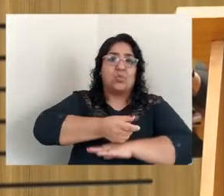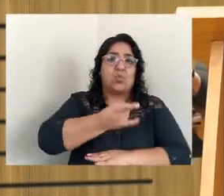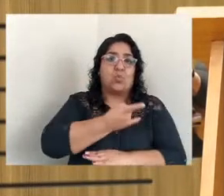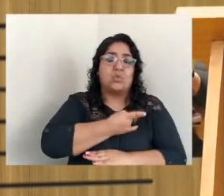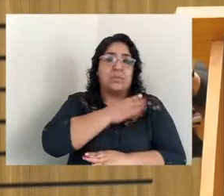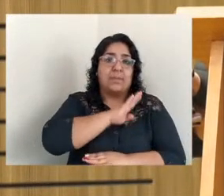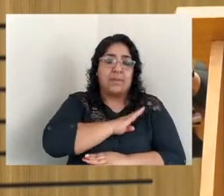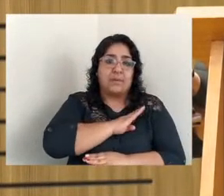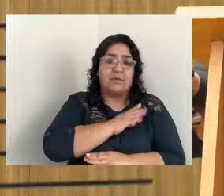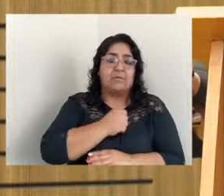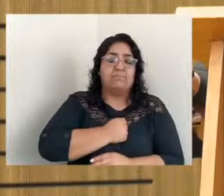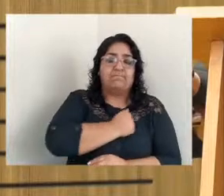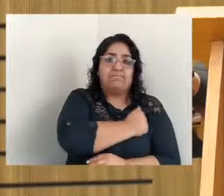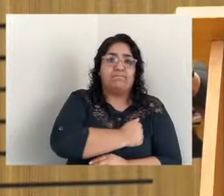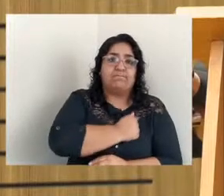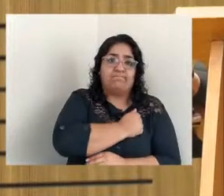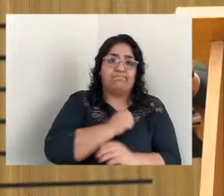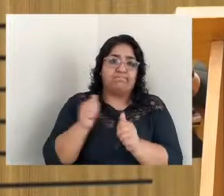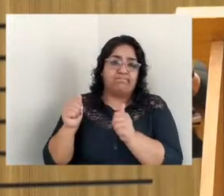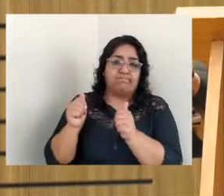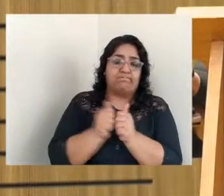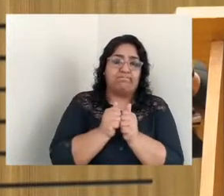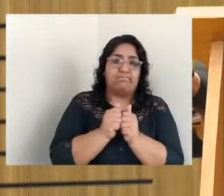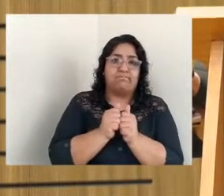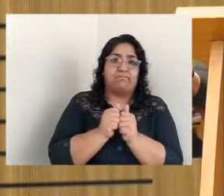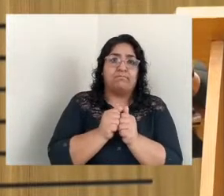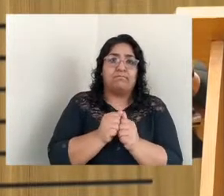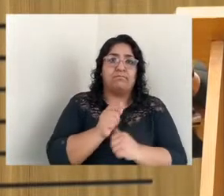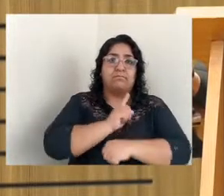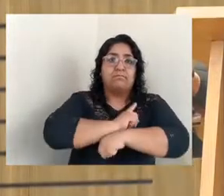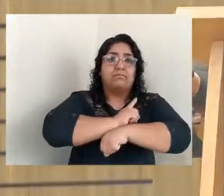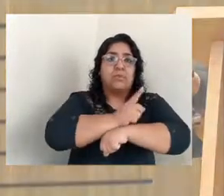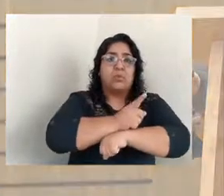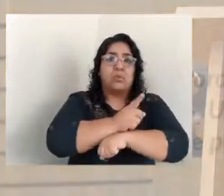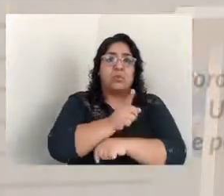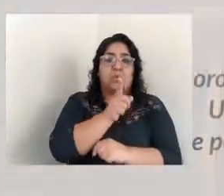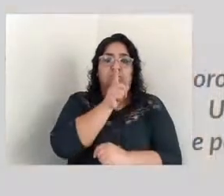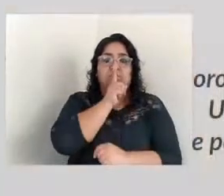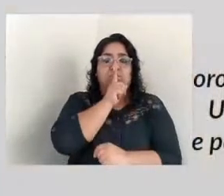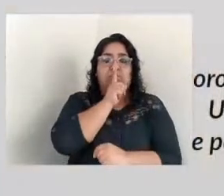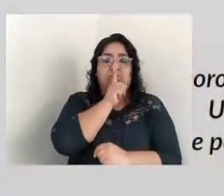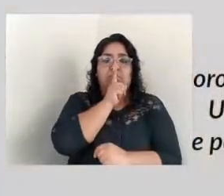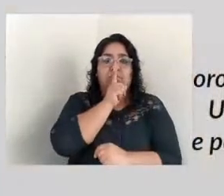Mariana, les solicito nos acompañen con un minuto de silencio.